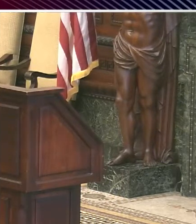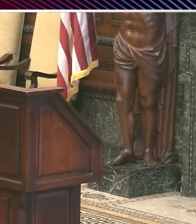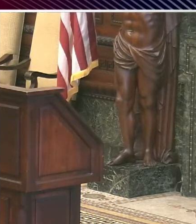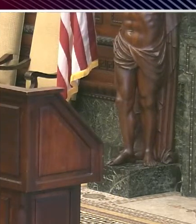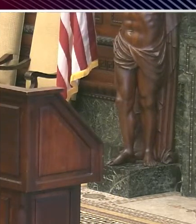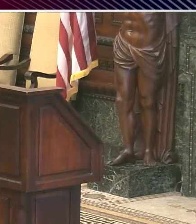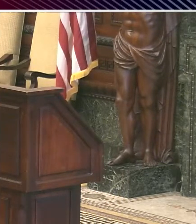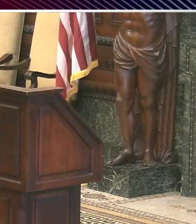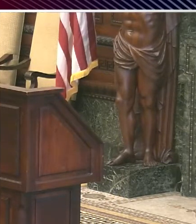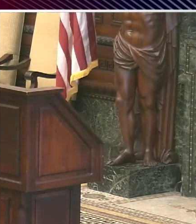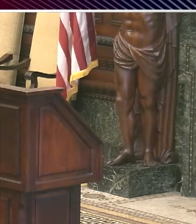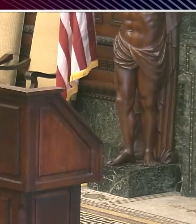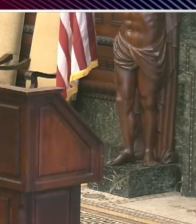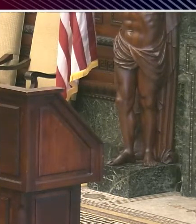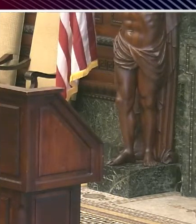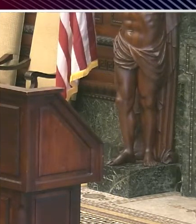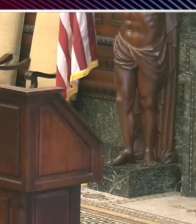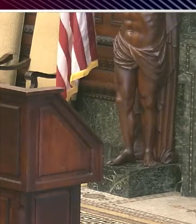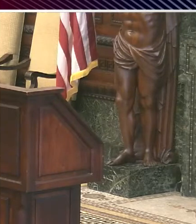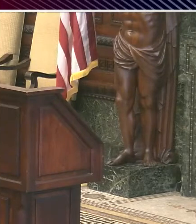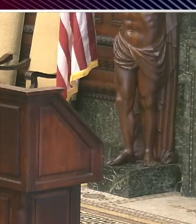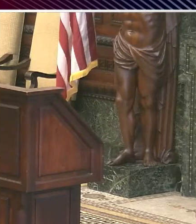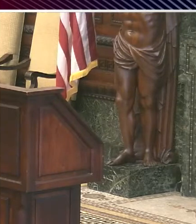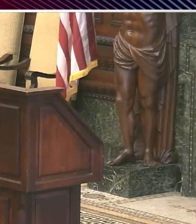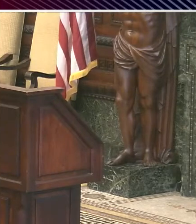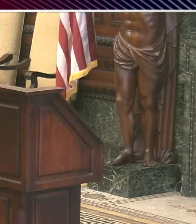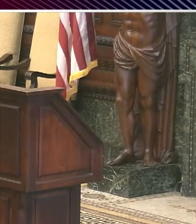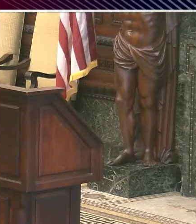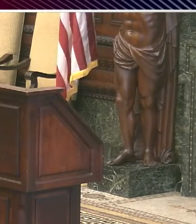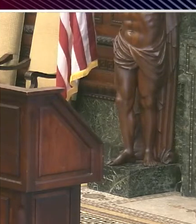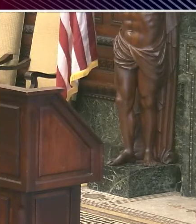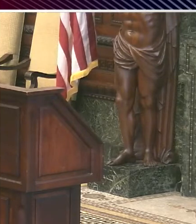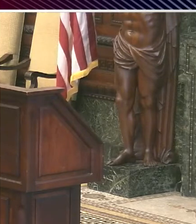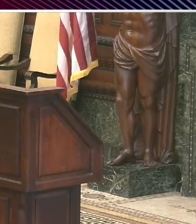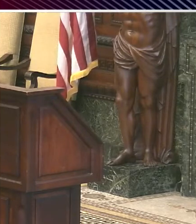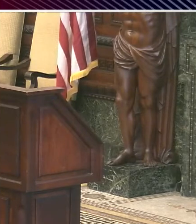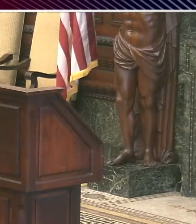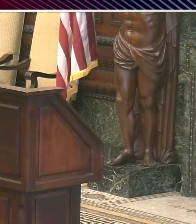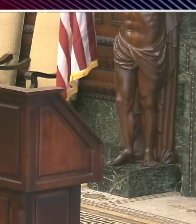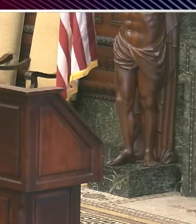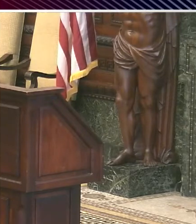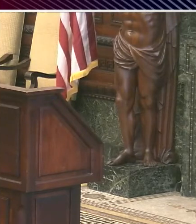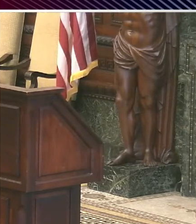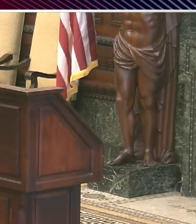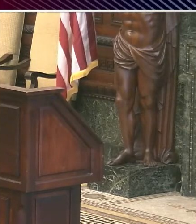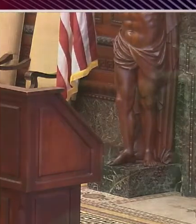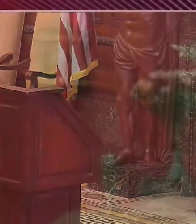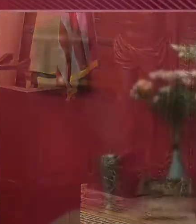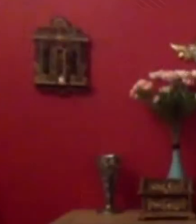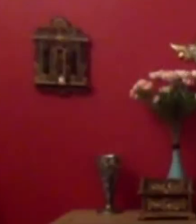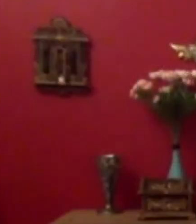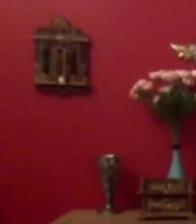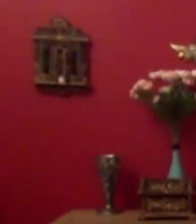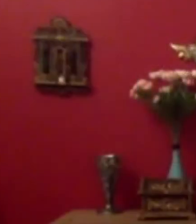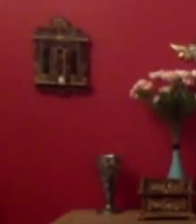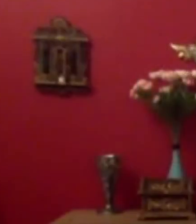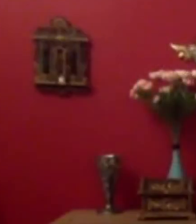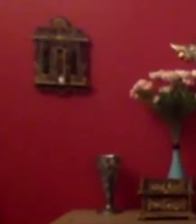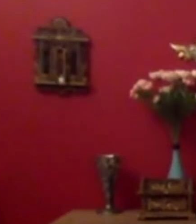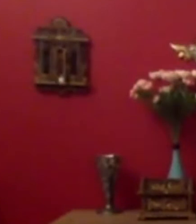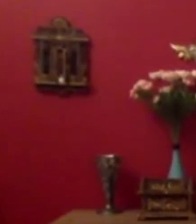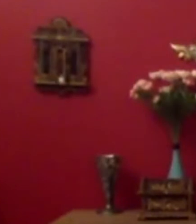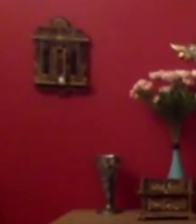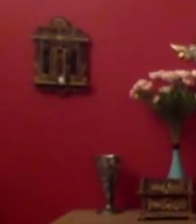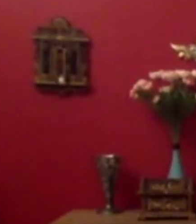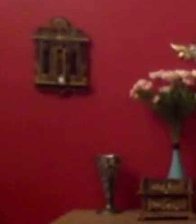días. Hemos visto un aumento de los casos en Filadelfia y en nuestra región. El día de hoy reportamos 228 nuevos